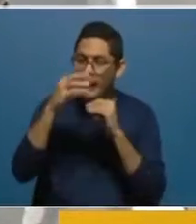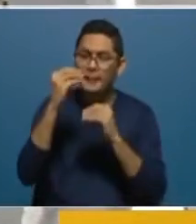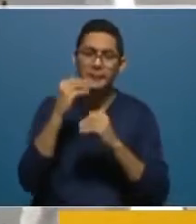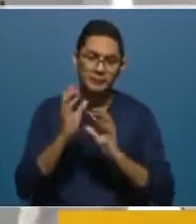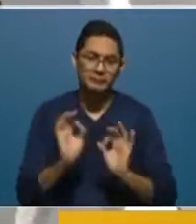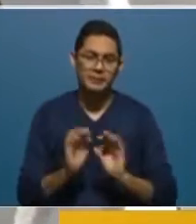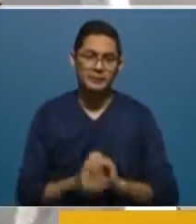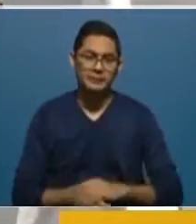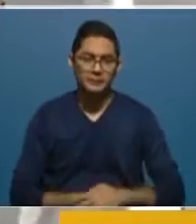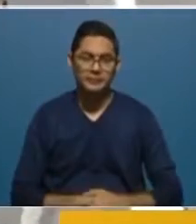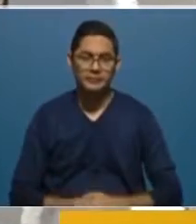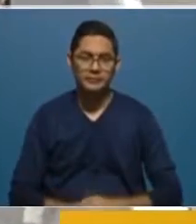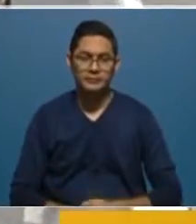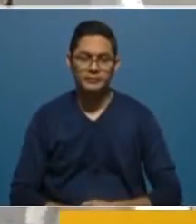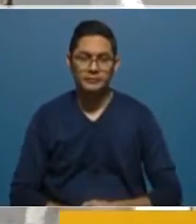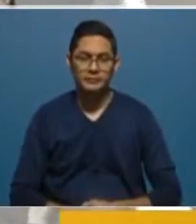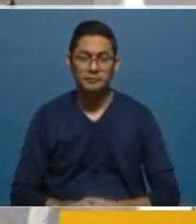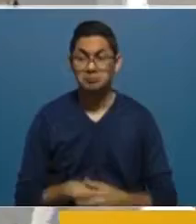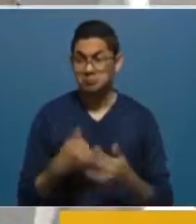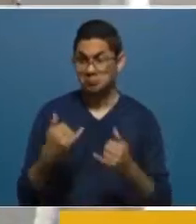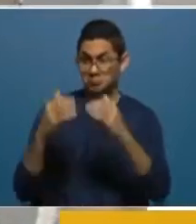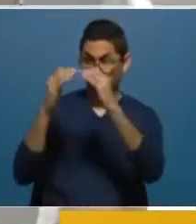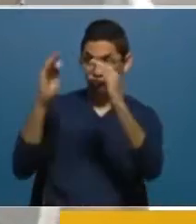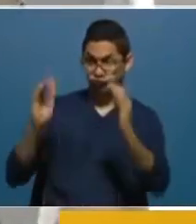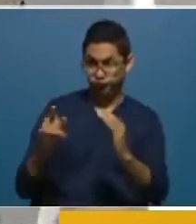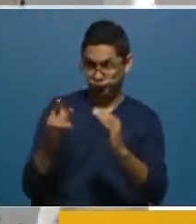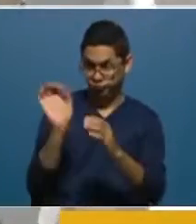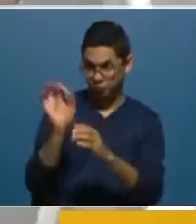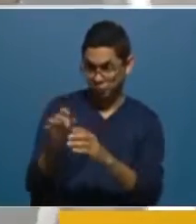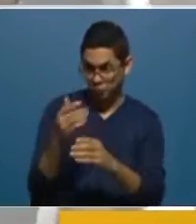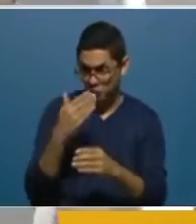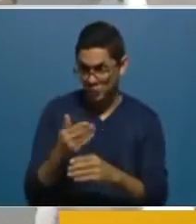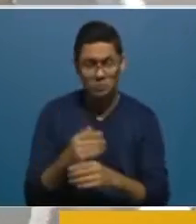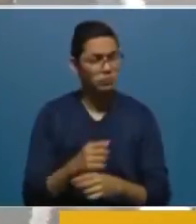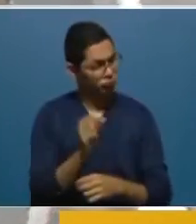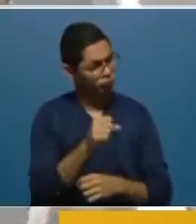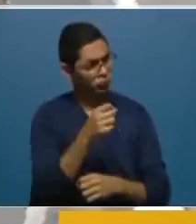Martinelli, porque es la que están usando en el mercado. Pero las nuevas máquinas entonces vienen a resolver el problema. Claro que sí, porque no hay dólares.